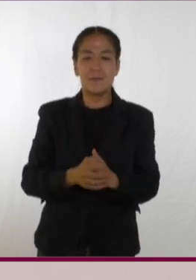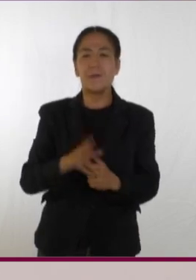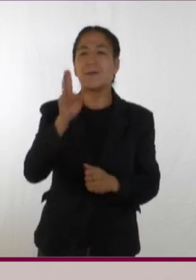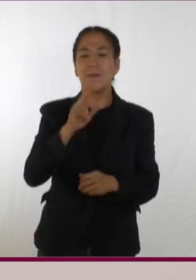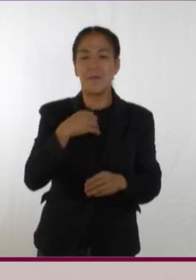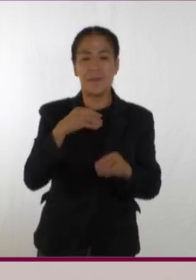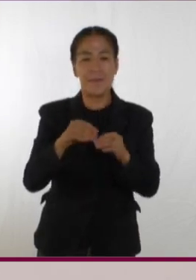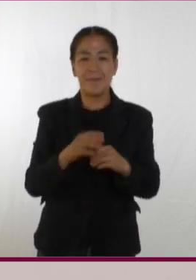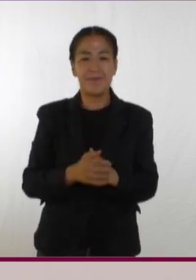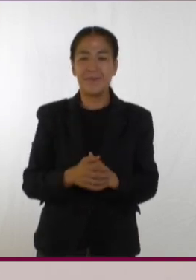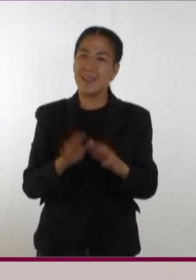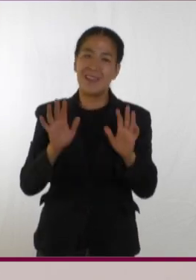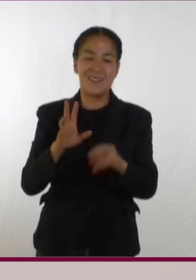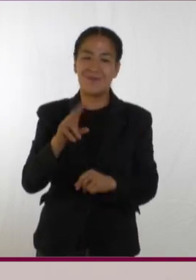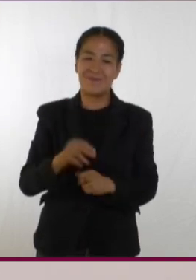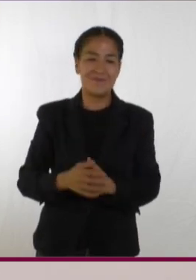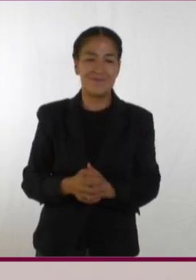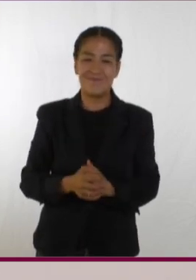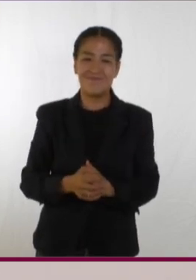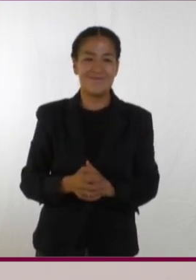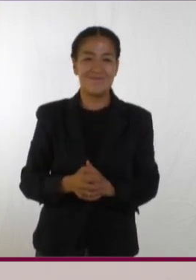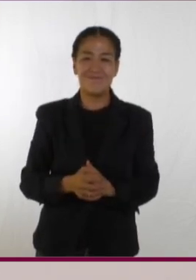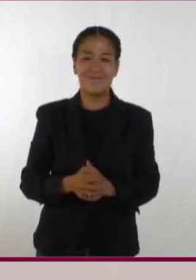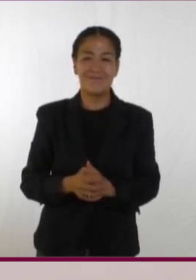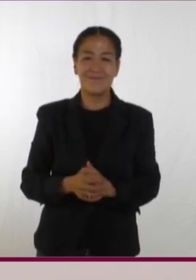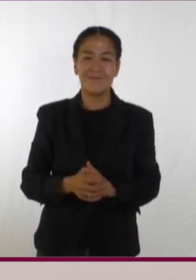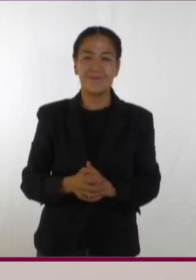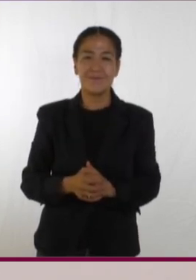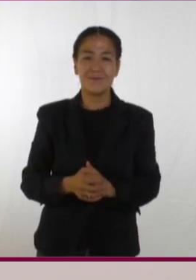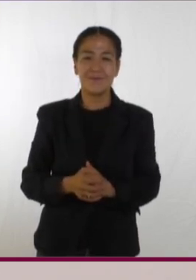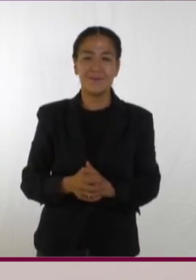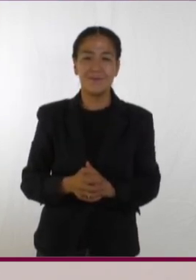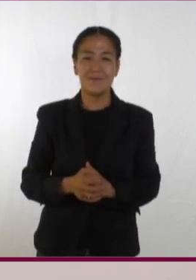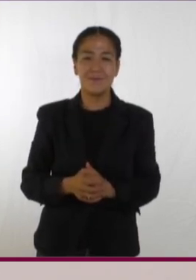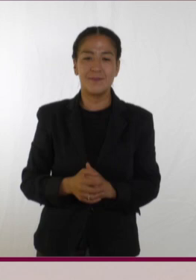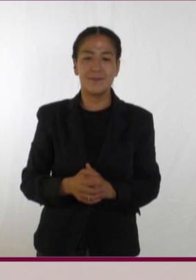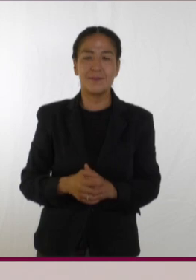puedes poner? Ahí. A ver si hiciera yo esto. No. No.